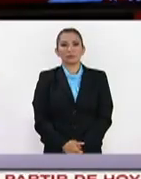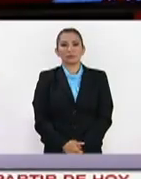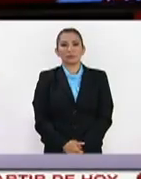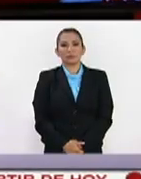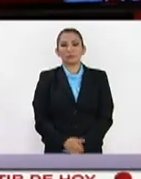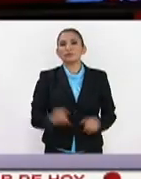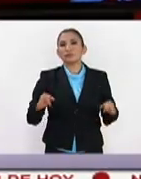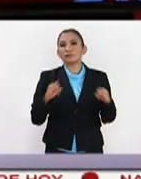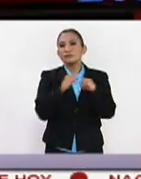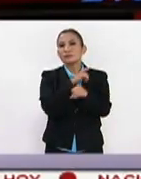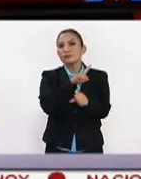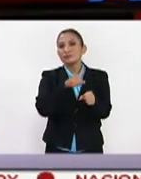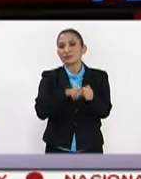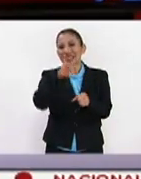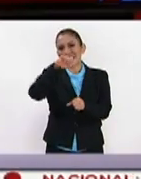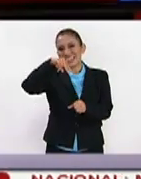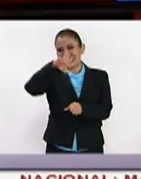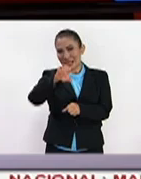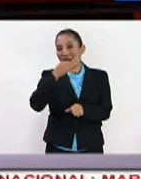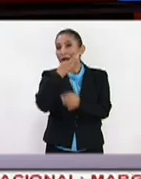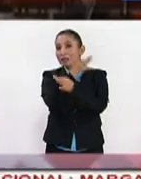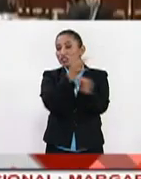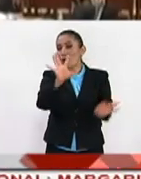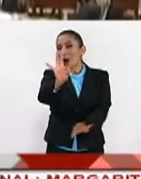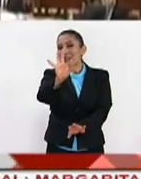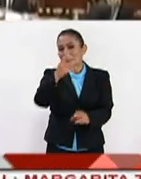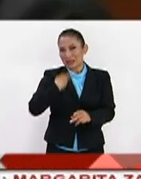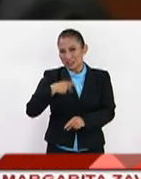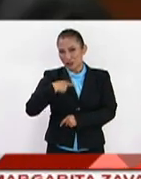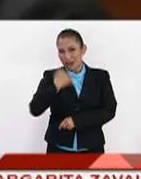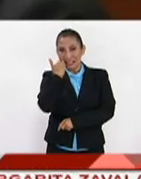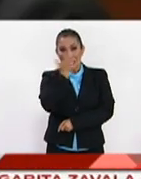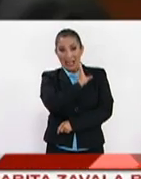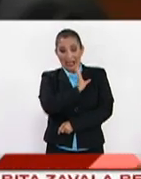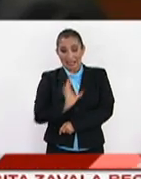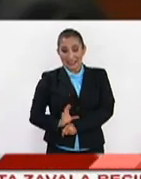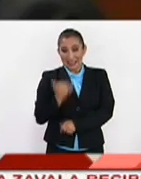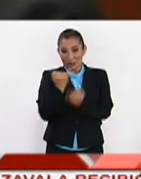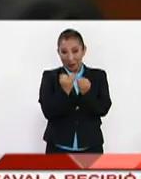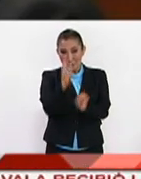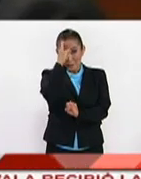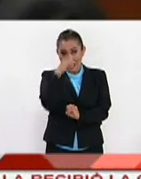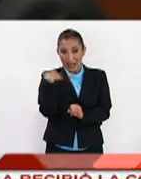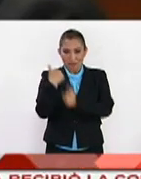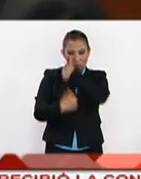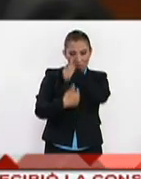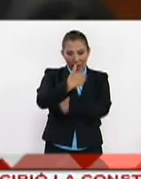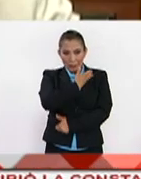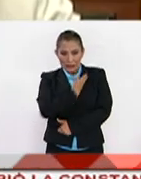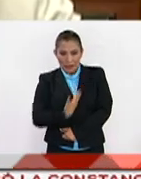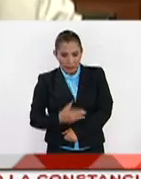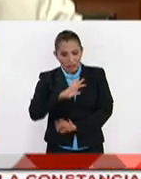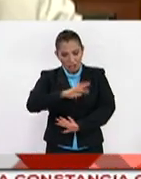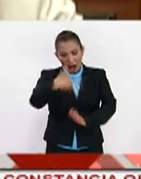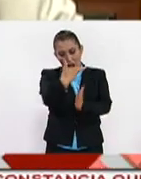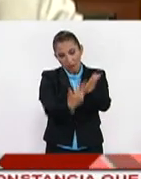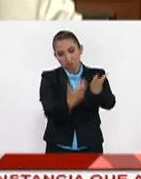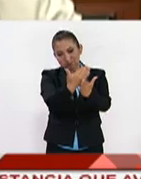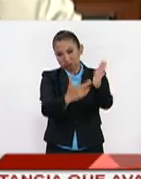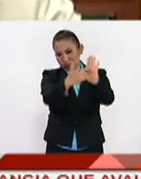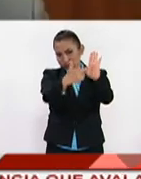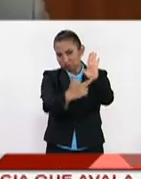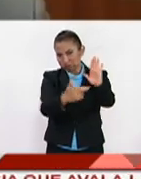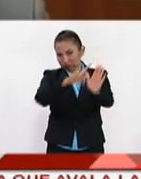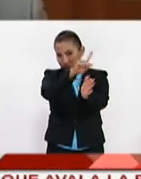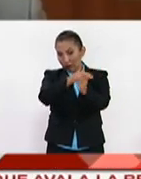El Instituto Nacional Electoral informó que hasta el momento 40 aspirantes a candidatos independientes a la presidencia ya cubrieron los requisitos de ley, por